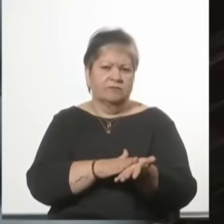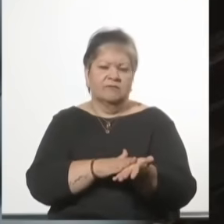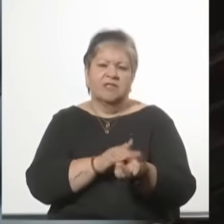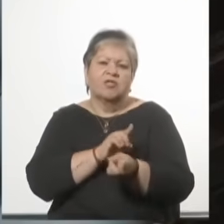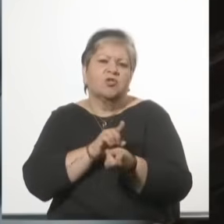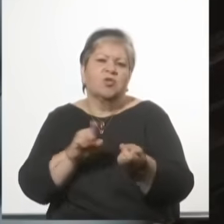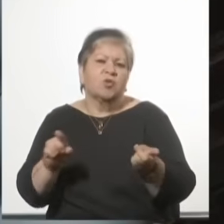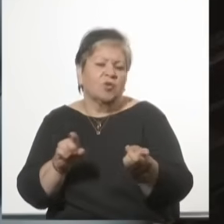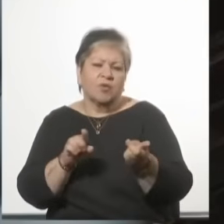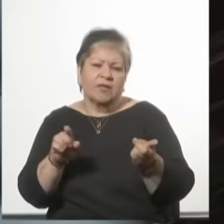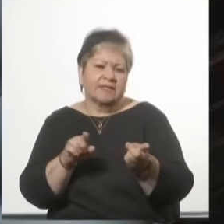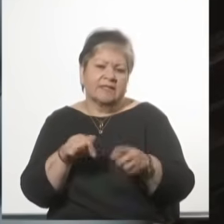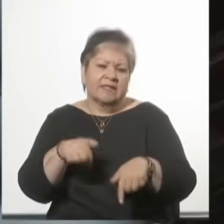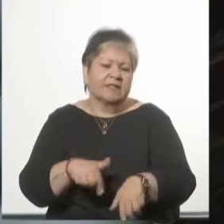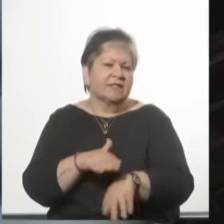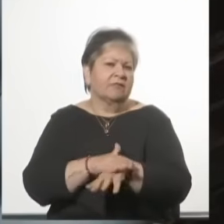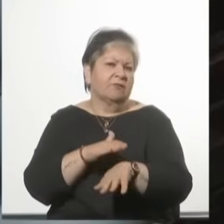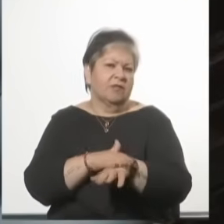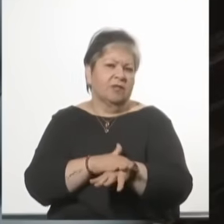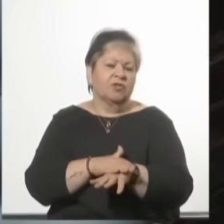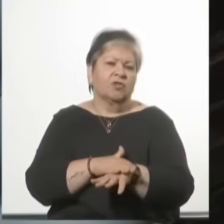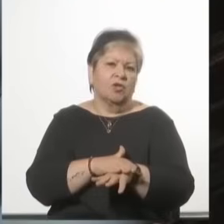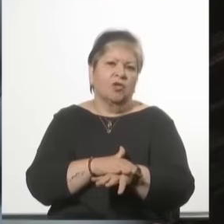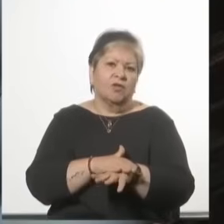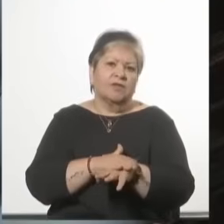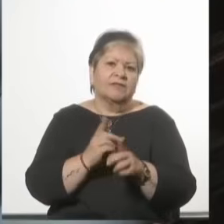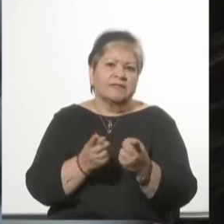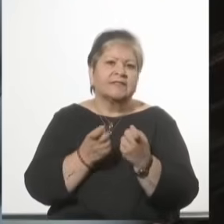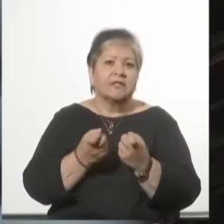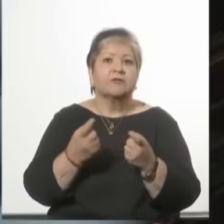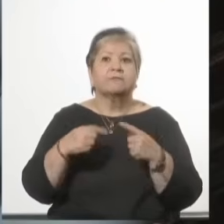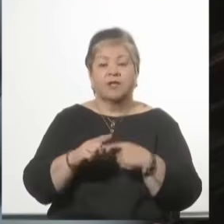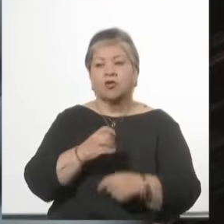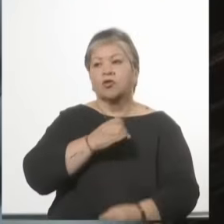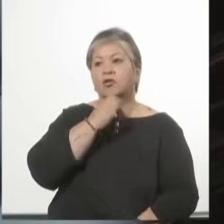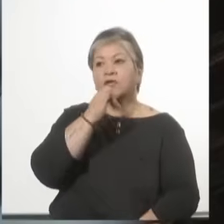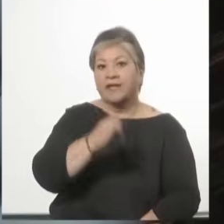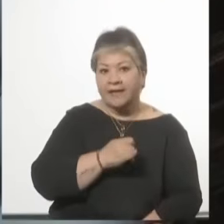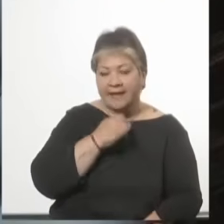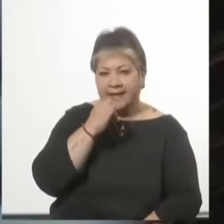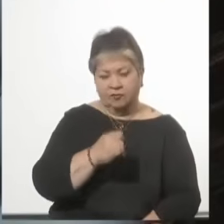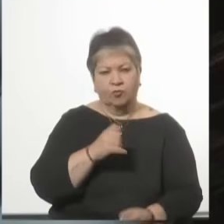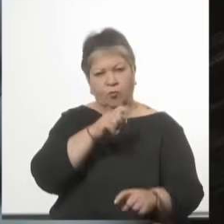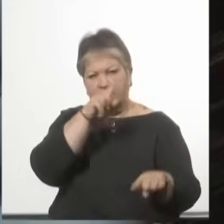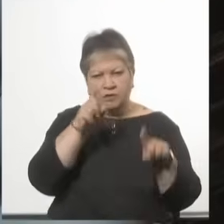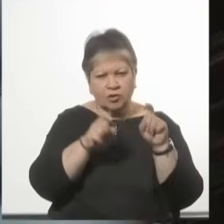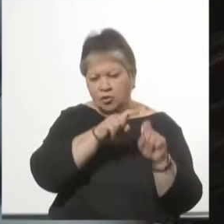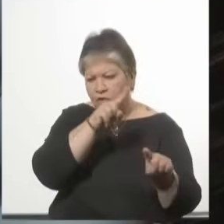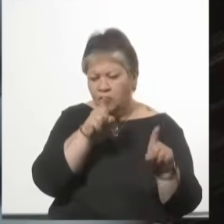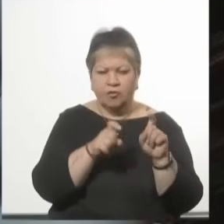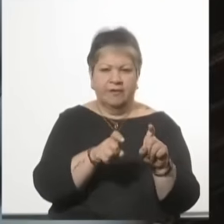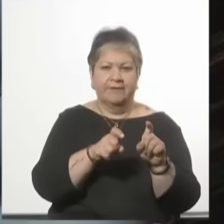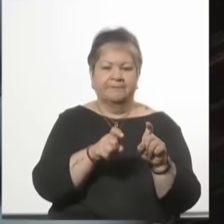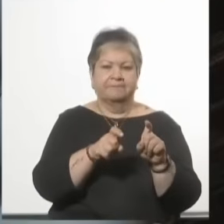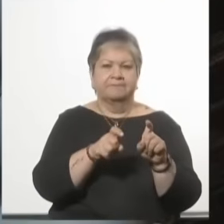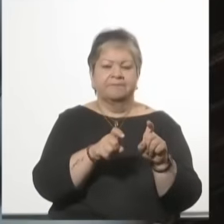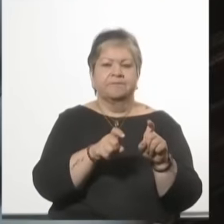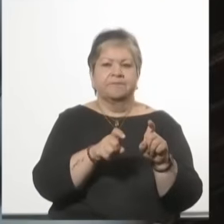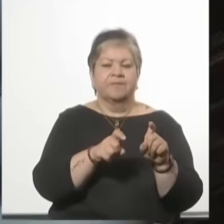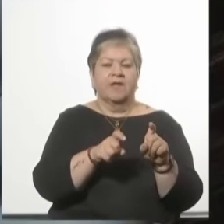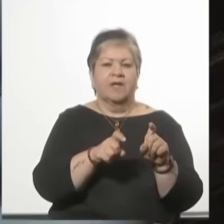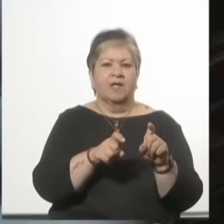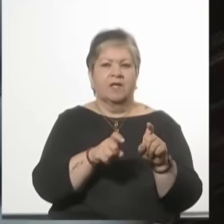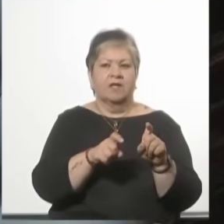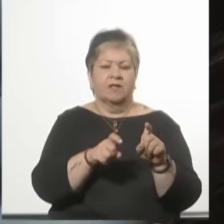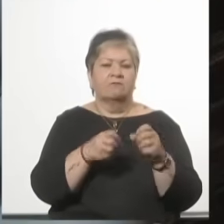inoportuno, se ha intentado instalar un cierto relato según el cual cuestionar, más allá de los muy serios motivos